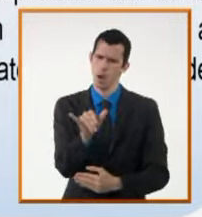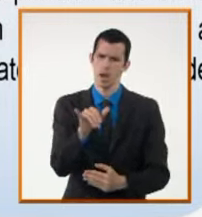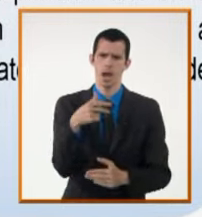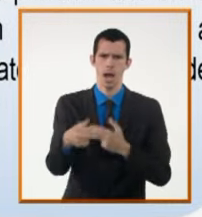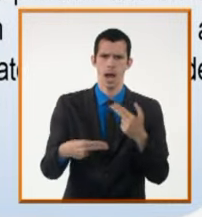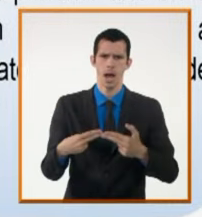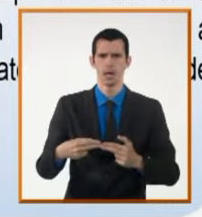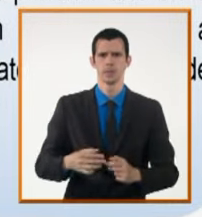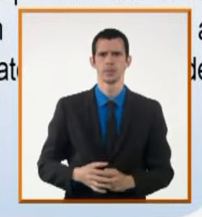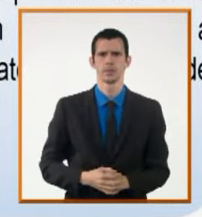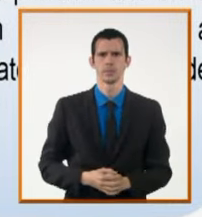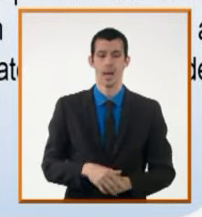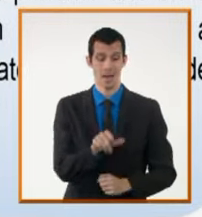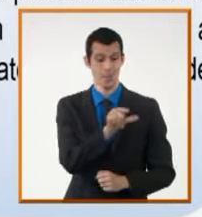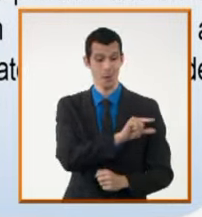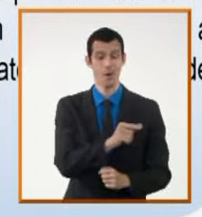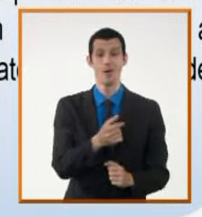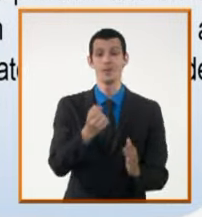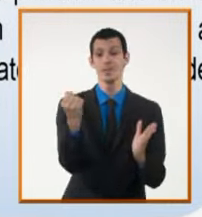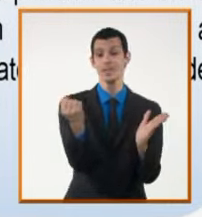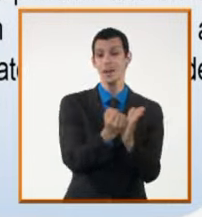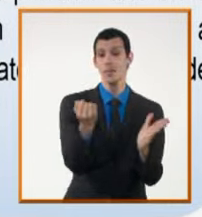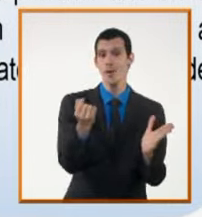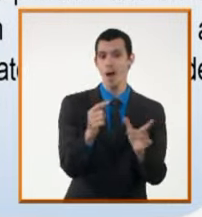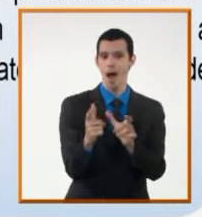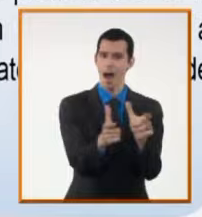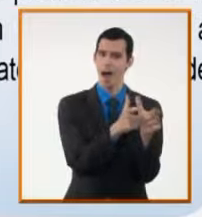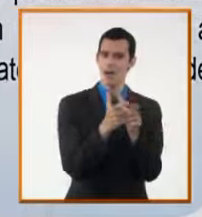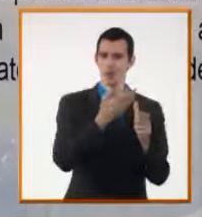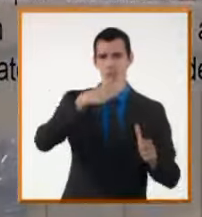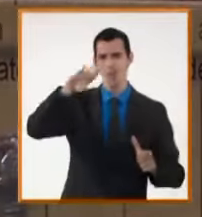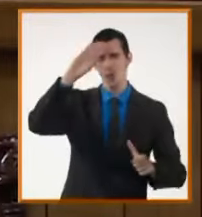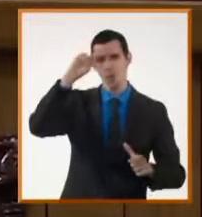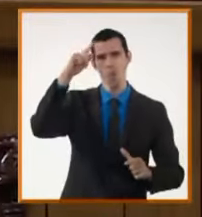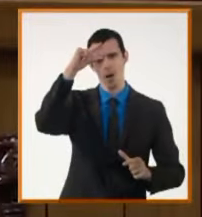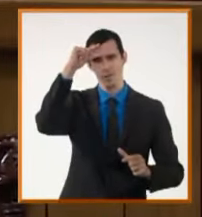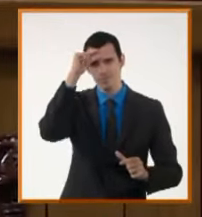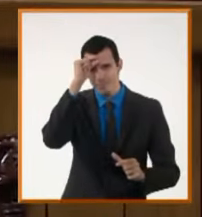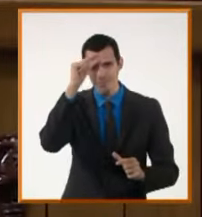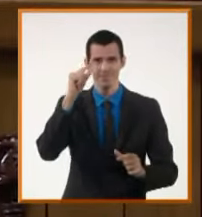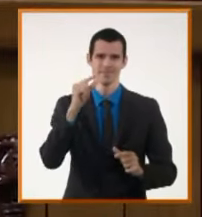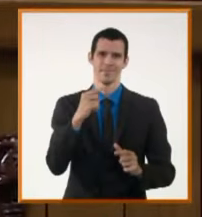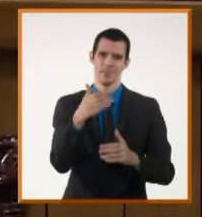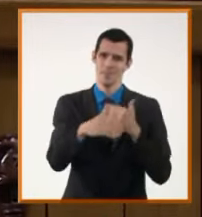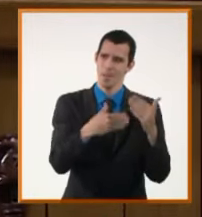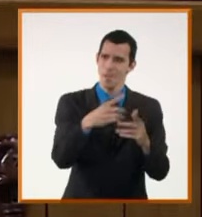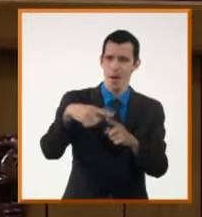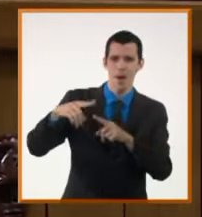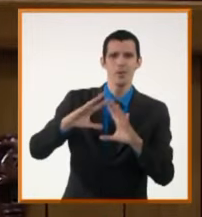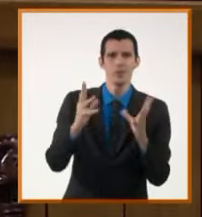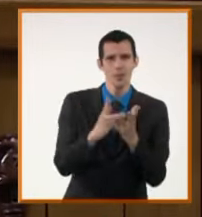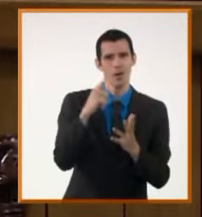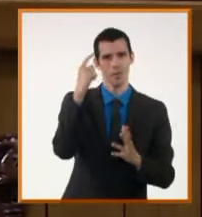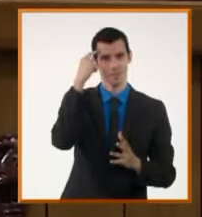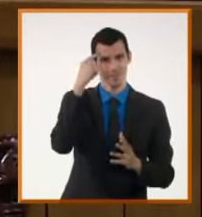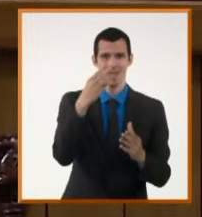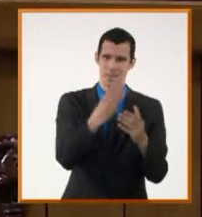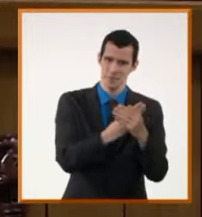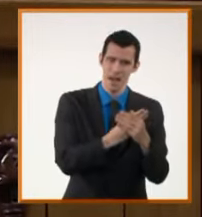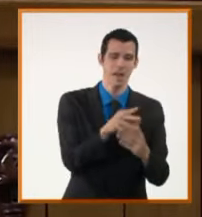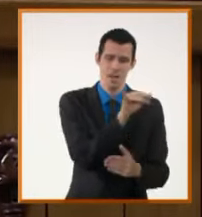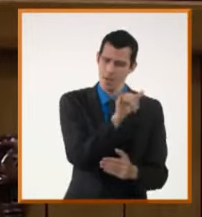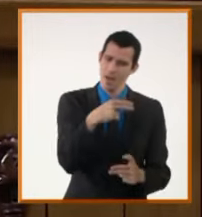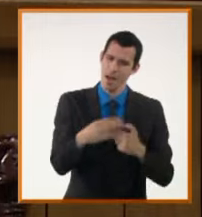constituyó la Asociación Cubana de Personas con Discapacidad Intelectual. Se han hecho, se elaboran las bases para la